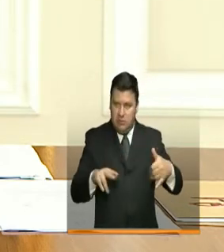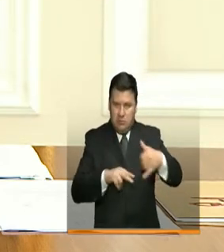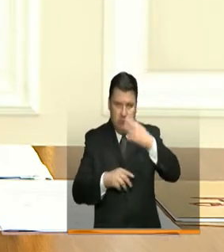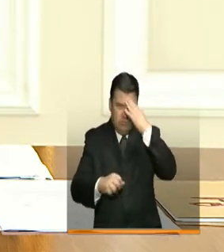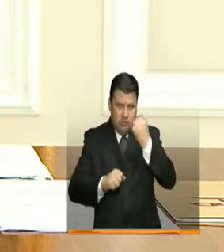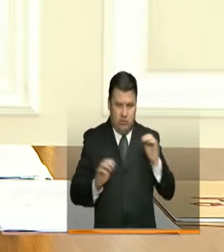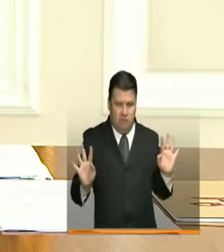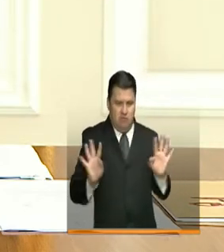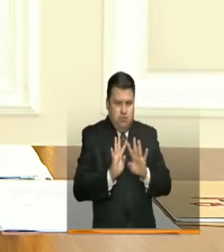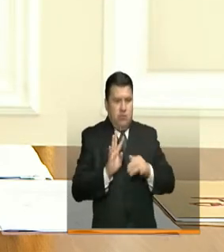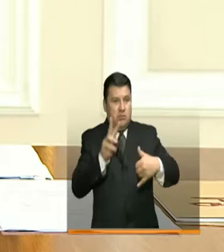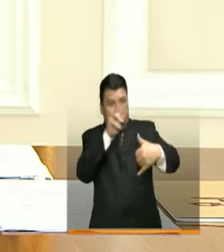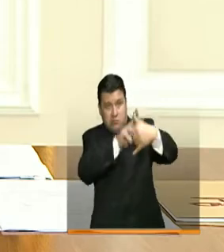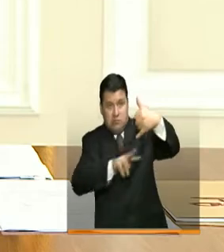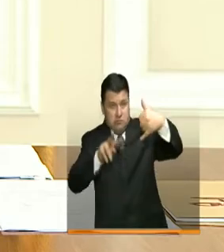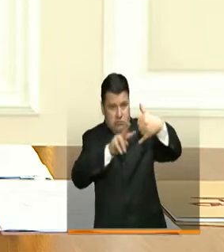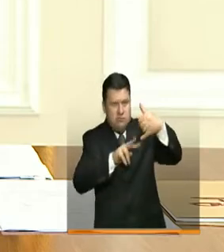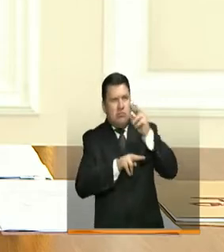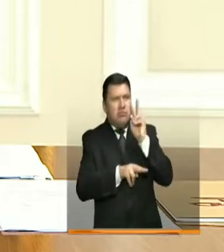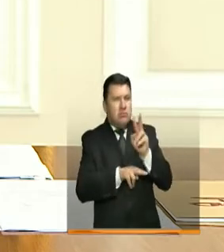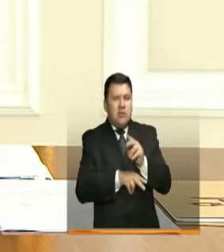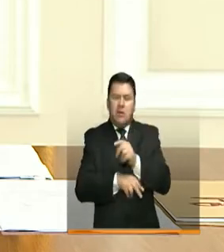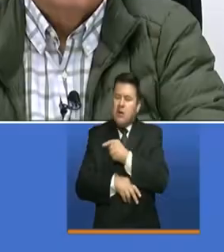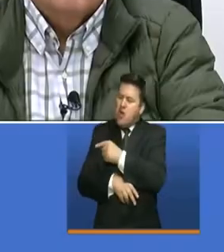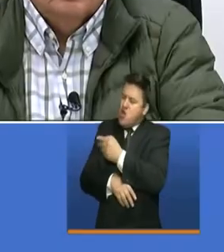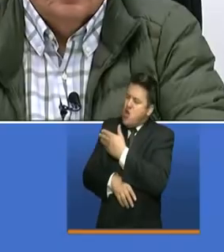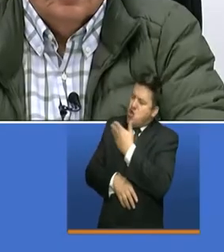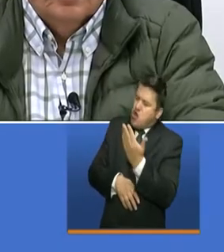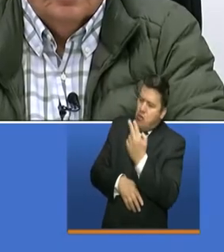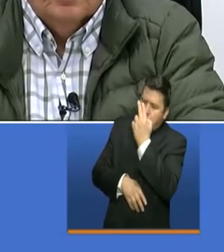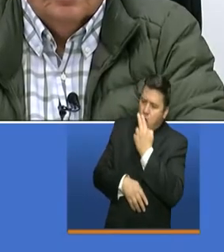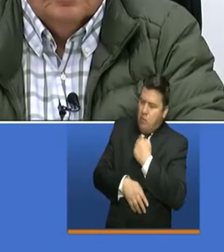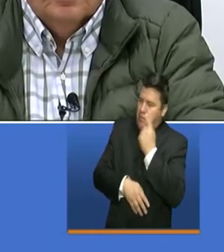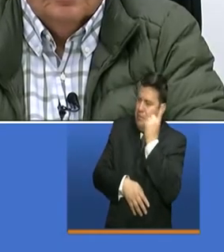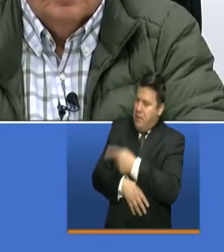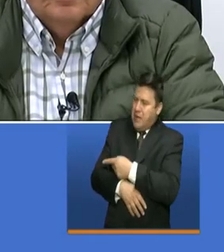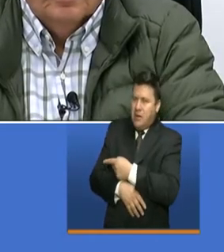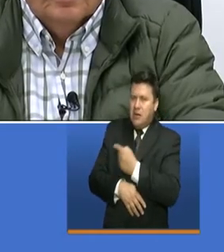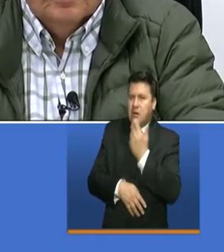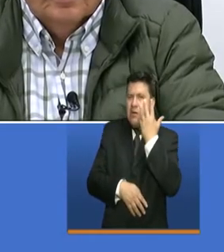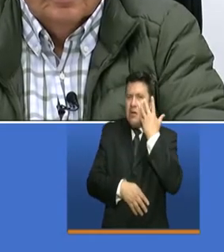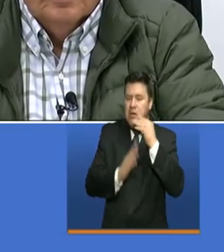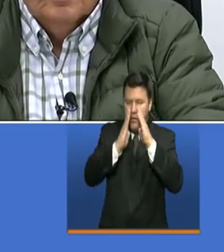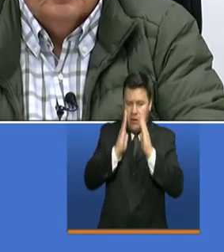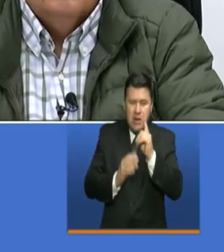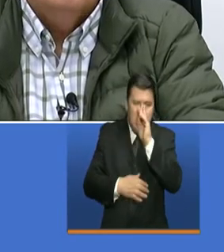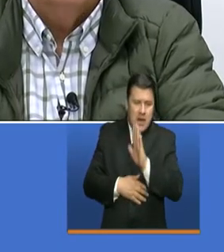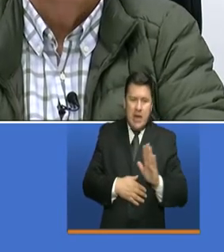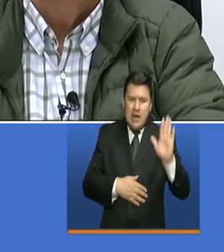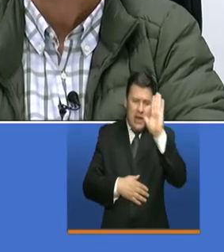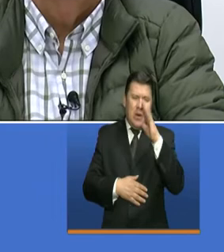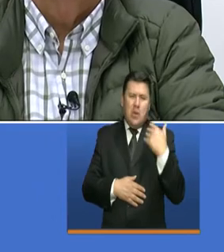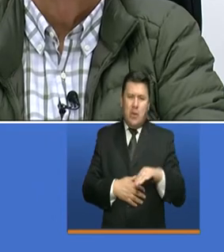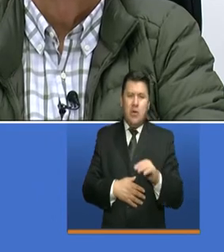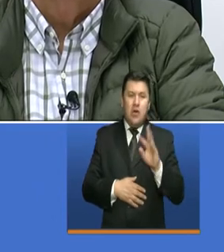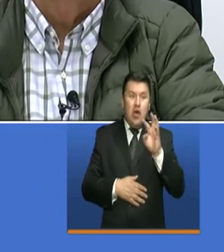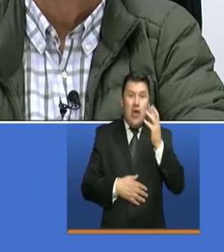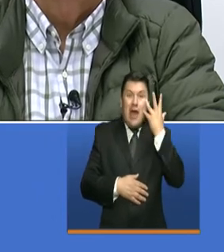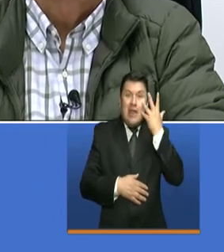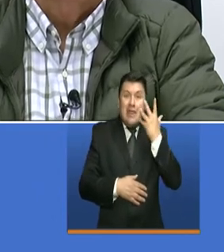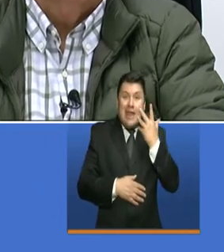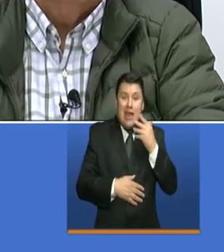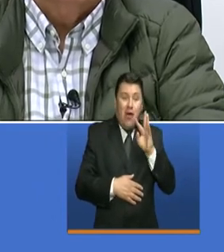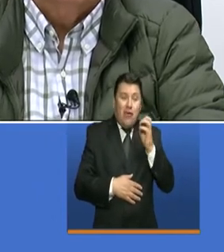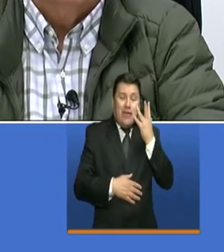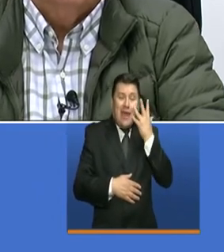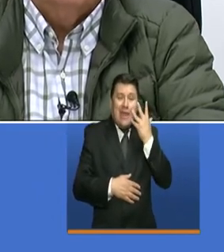le he pedido que nos acompañe para que nos haga un balance hoy de cómo va el cumplimiento de esta cuarentena nacional en los primeros 8 días,